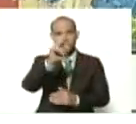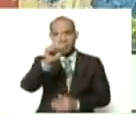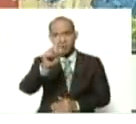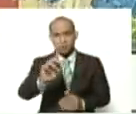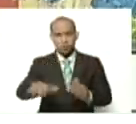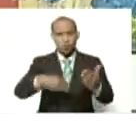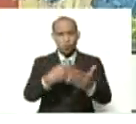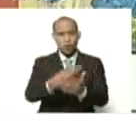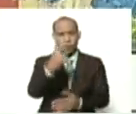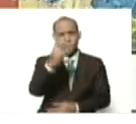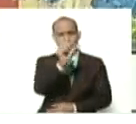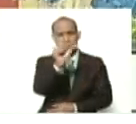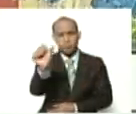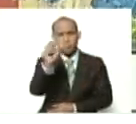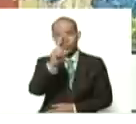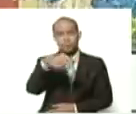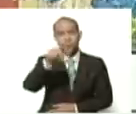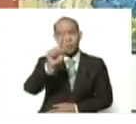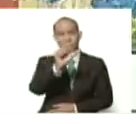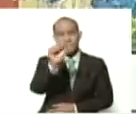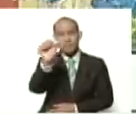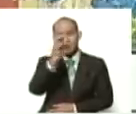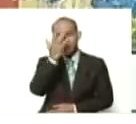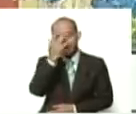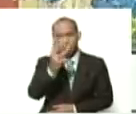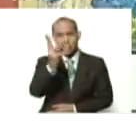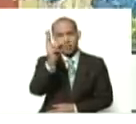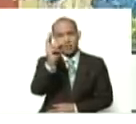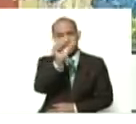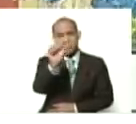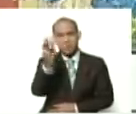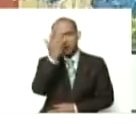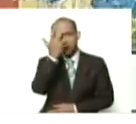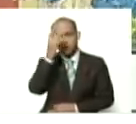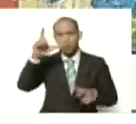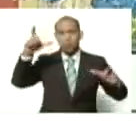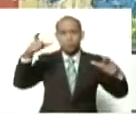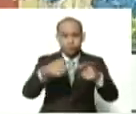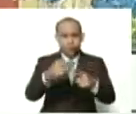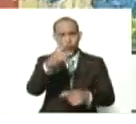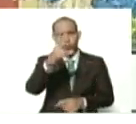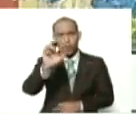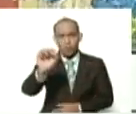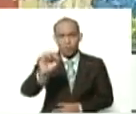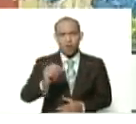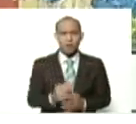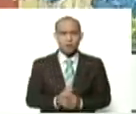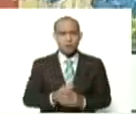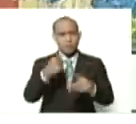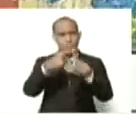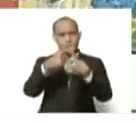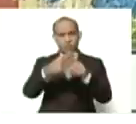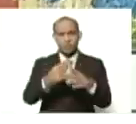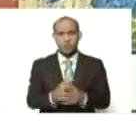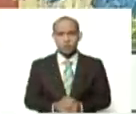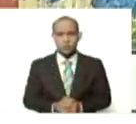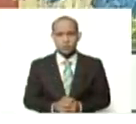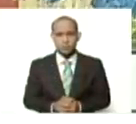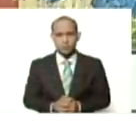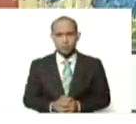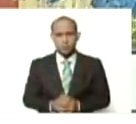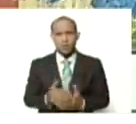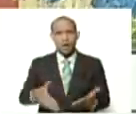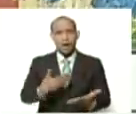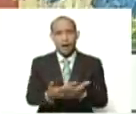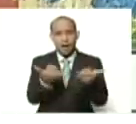en las dos primeras semanas de febrero. La tercera semana de febrero bajamos a 20 casos activos por 100.000 habitantes, que se mantiene en la